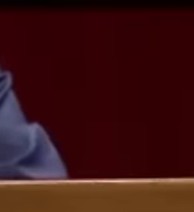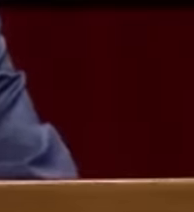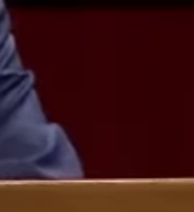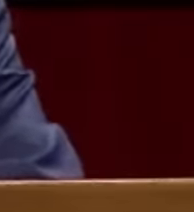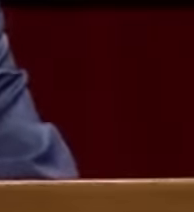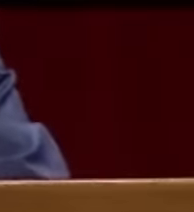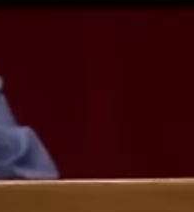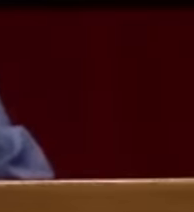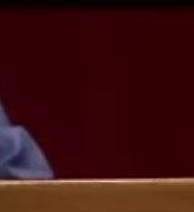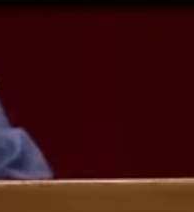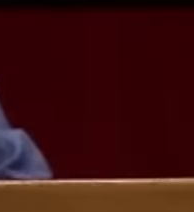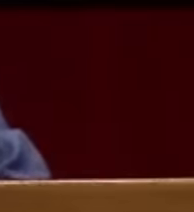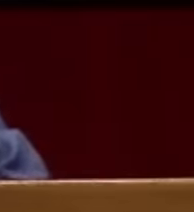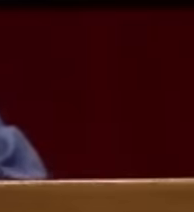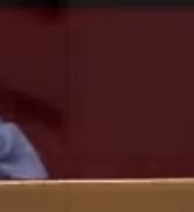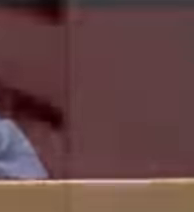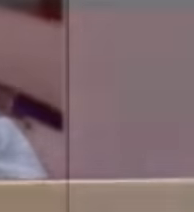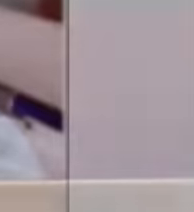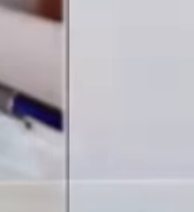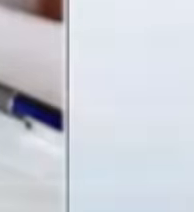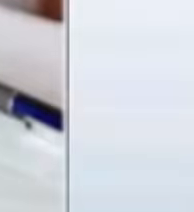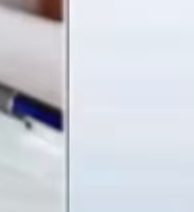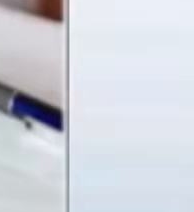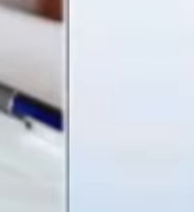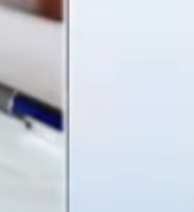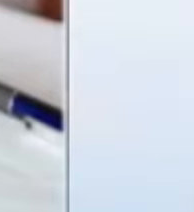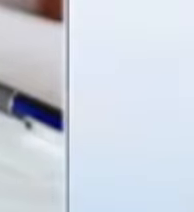prevé recaudar más de